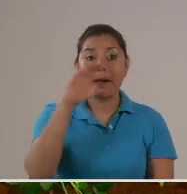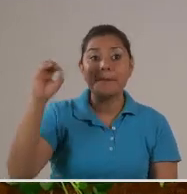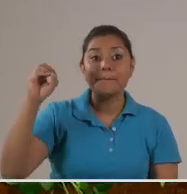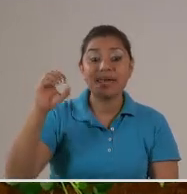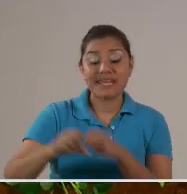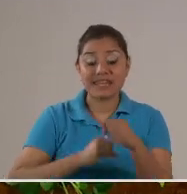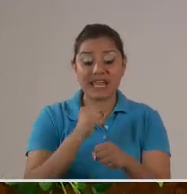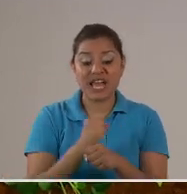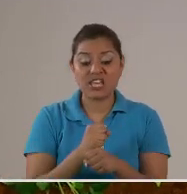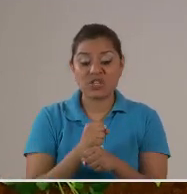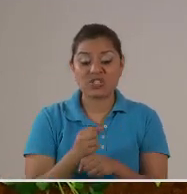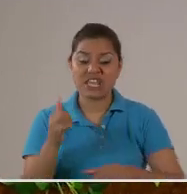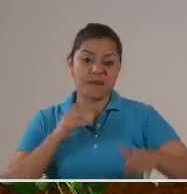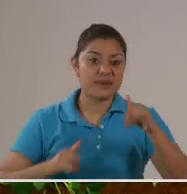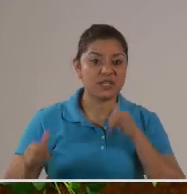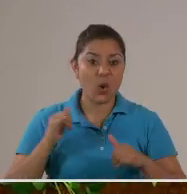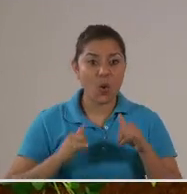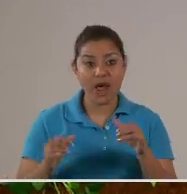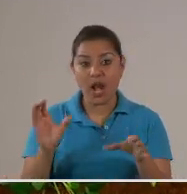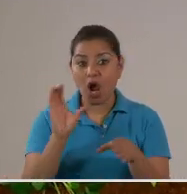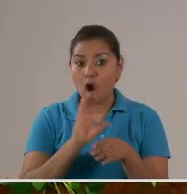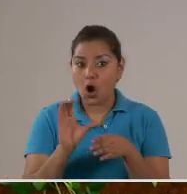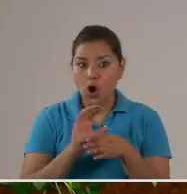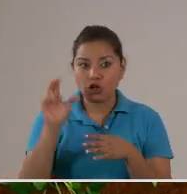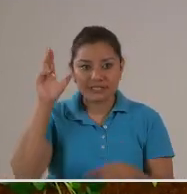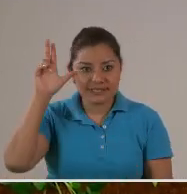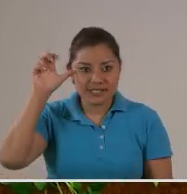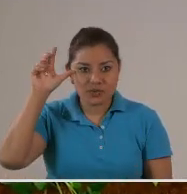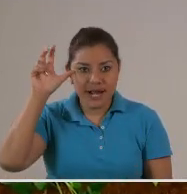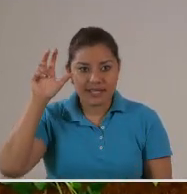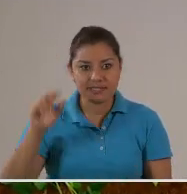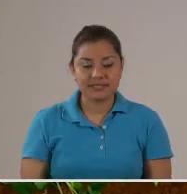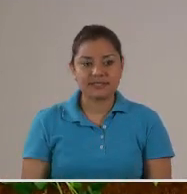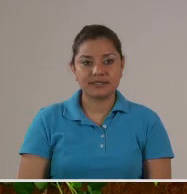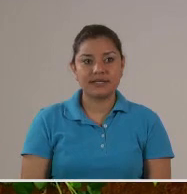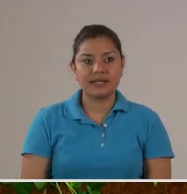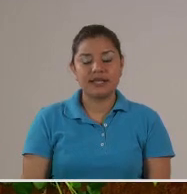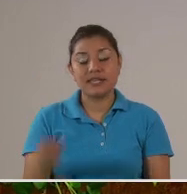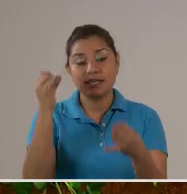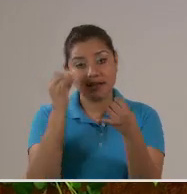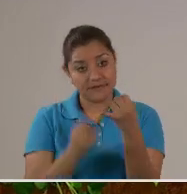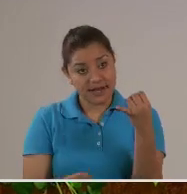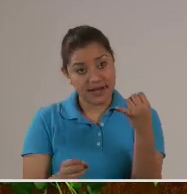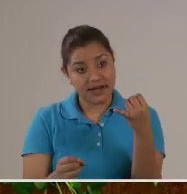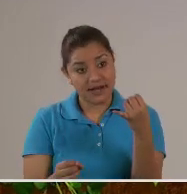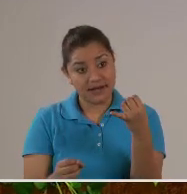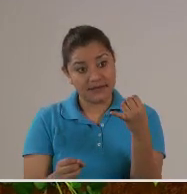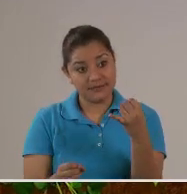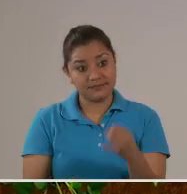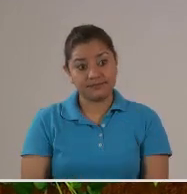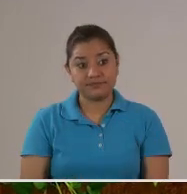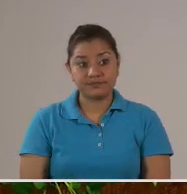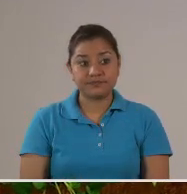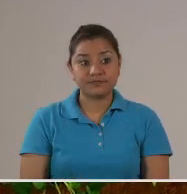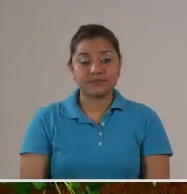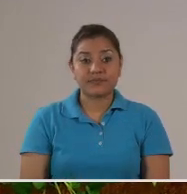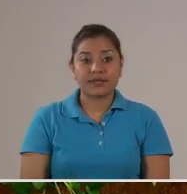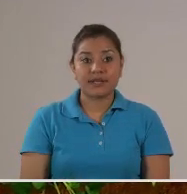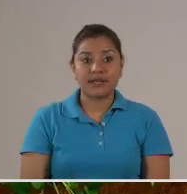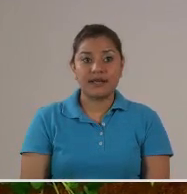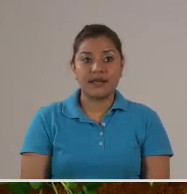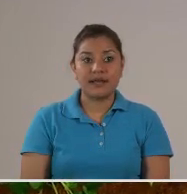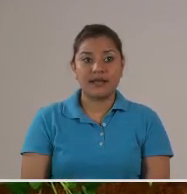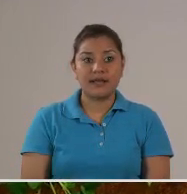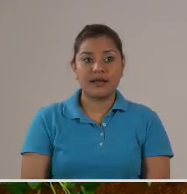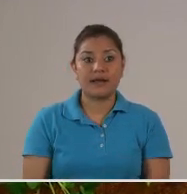jugar con fuego y a jugar con fuego hasta que al final de cuentas se dio lo que se dio pero en la historia